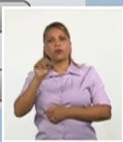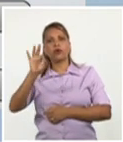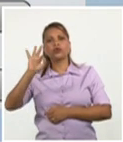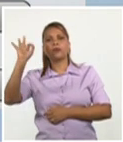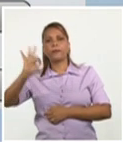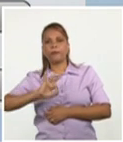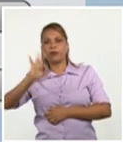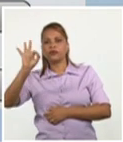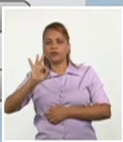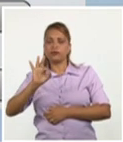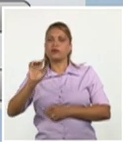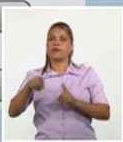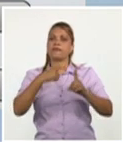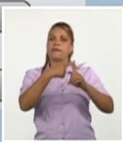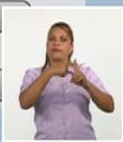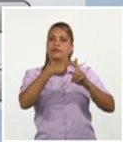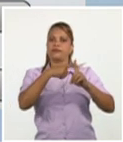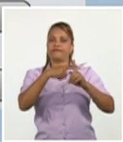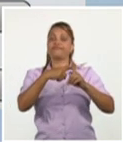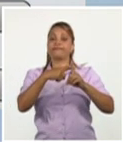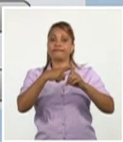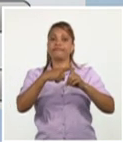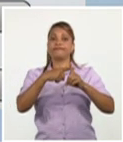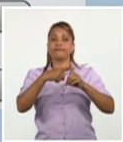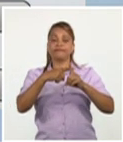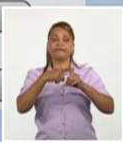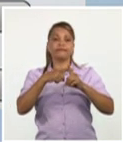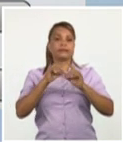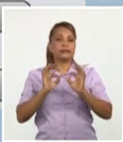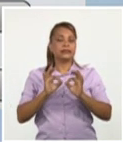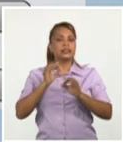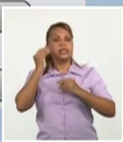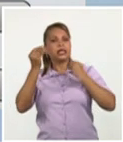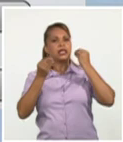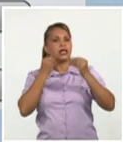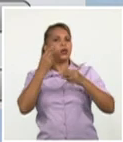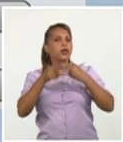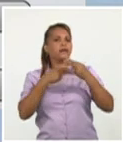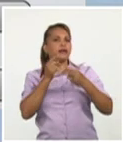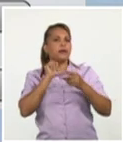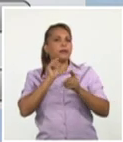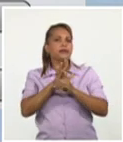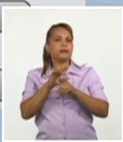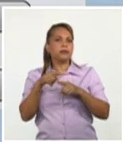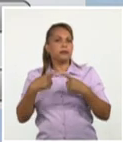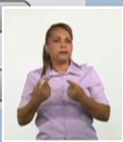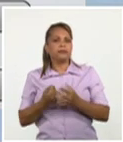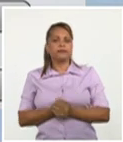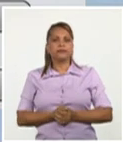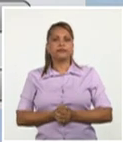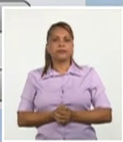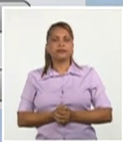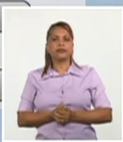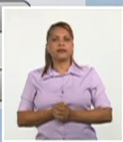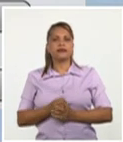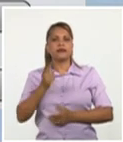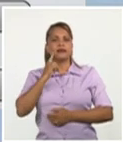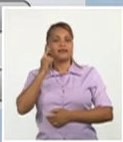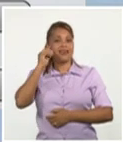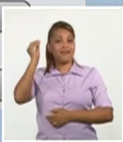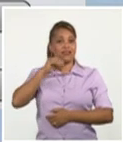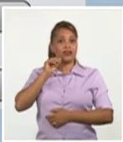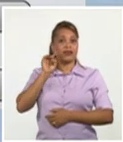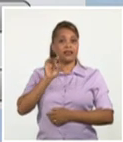de positividad. Lo que pasa es que el análisis lo hacemos fundamentalmente teniendo en cuenta los últimos 15